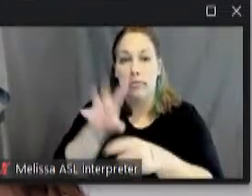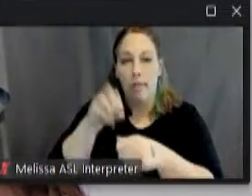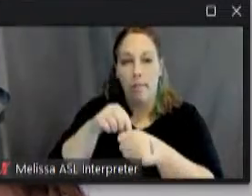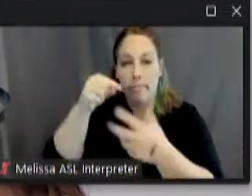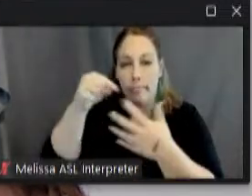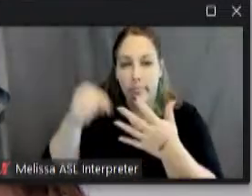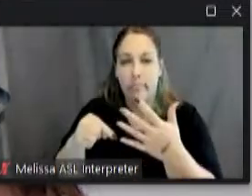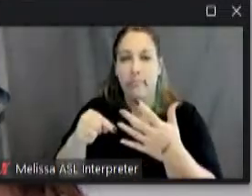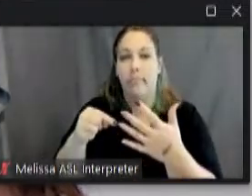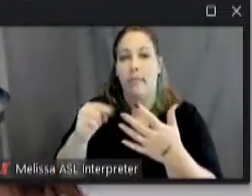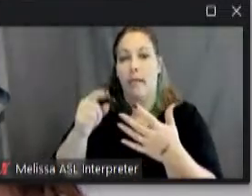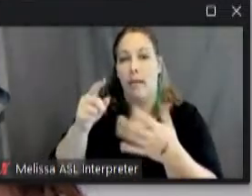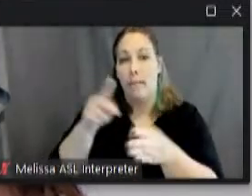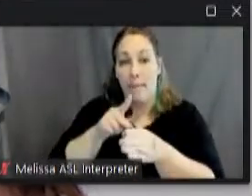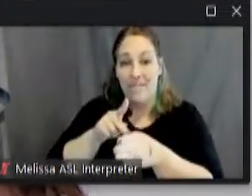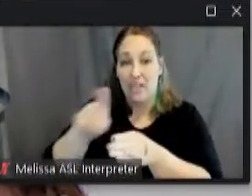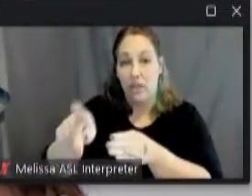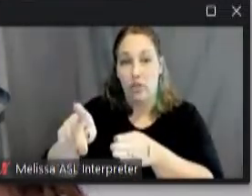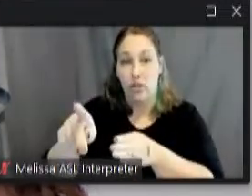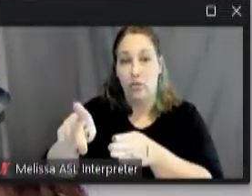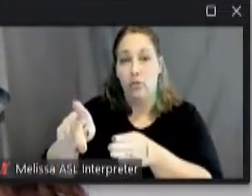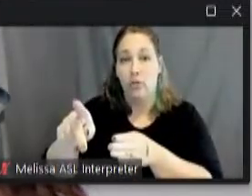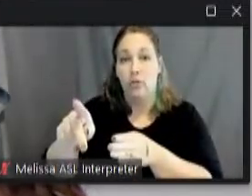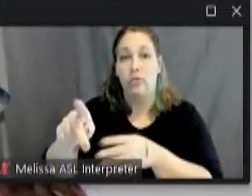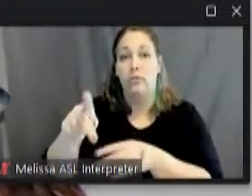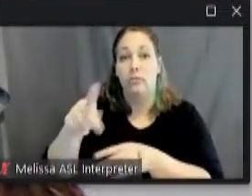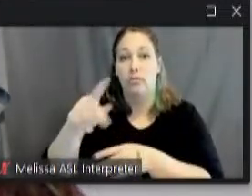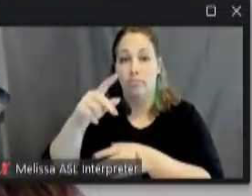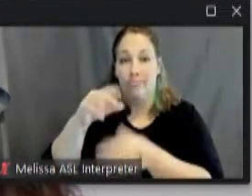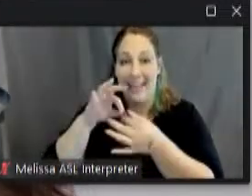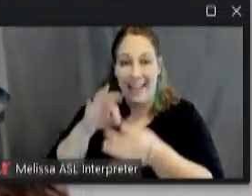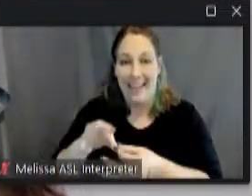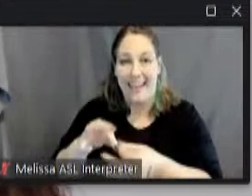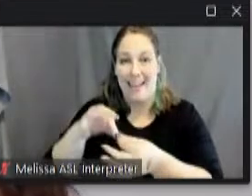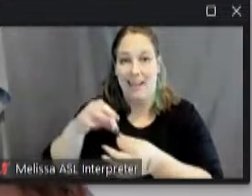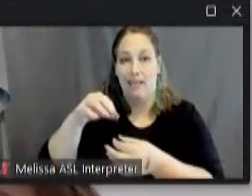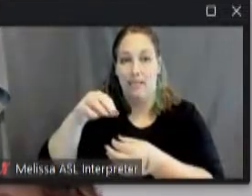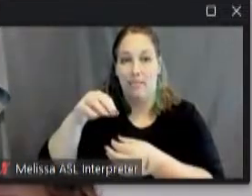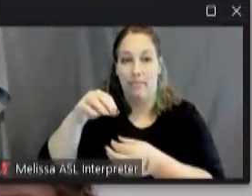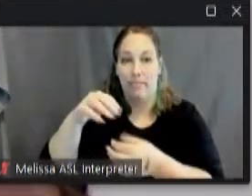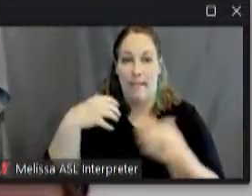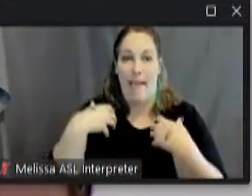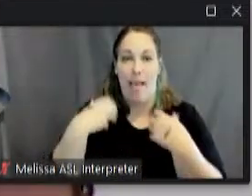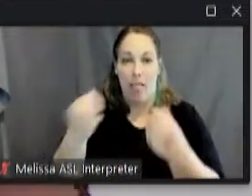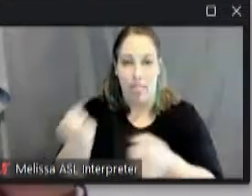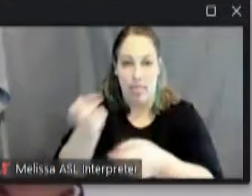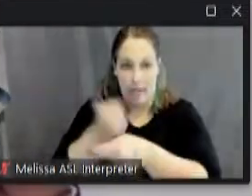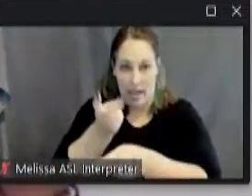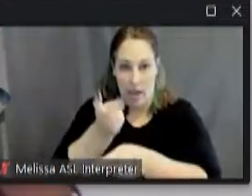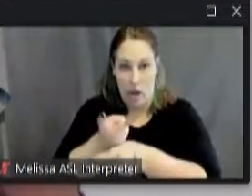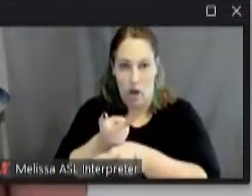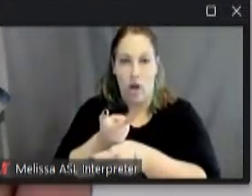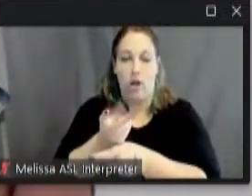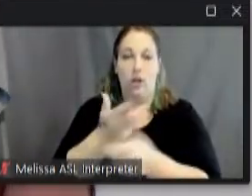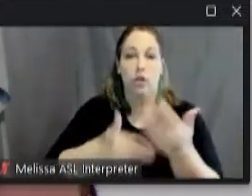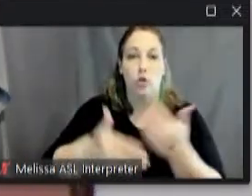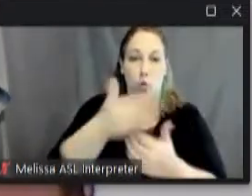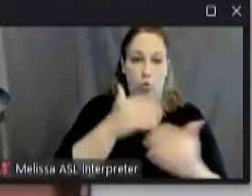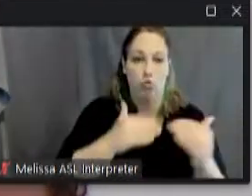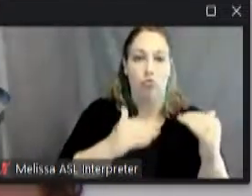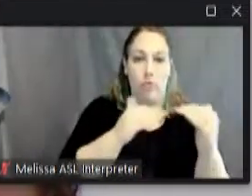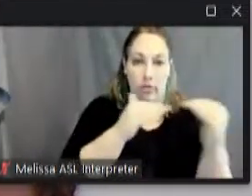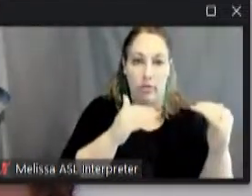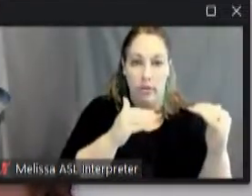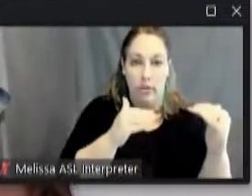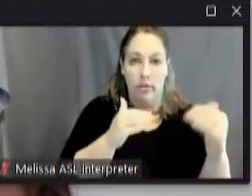gobierno local, a las autoridades de salud y justicia social, municipal, nacional, poder judicial y todo el